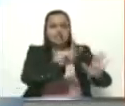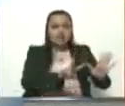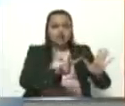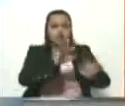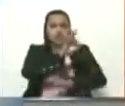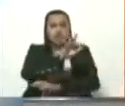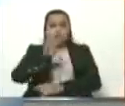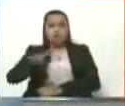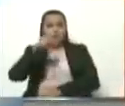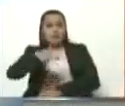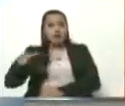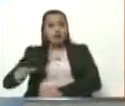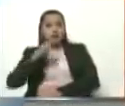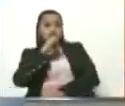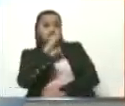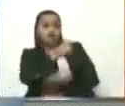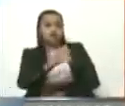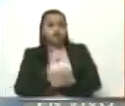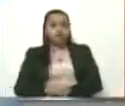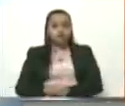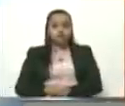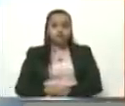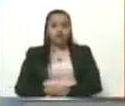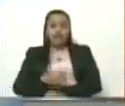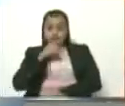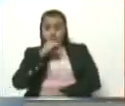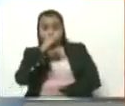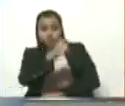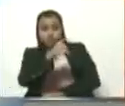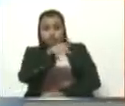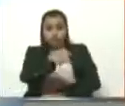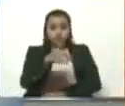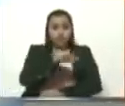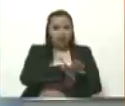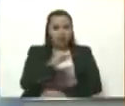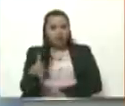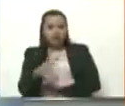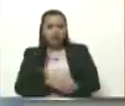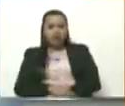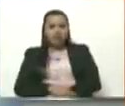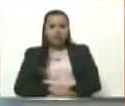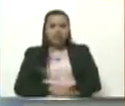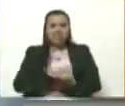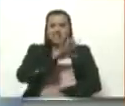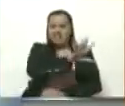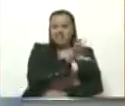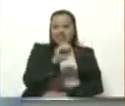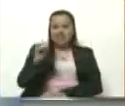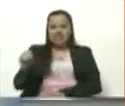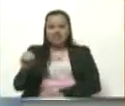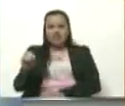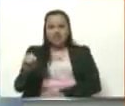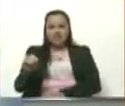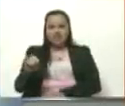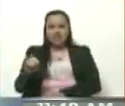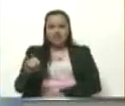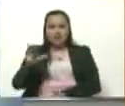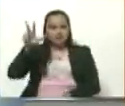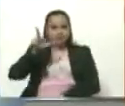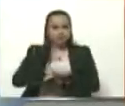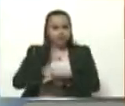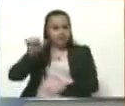acusaciones de las cuales se obtuvieron aproximadamente 500 sentencias condenatorias